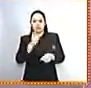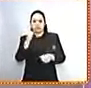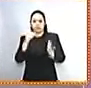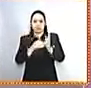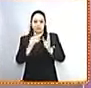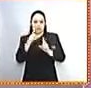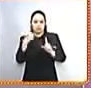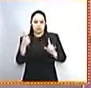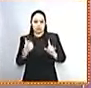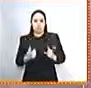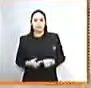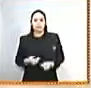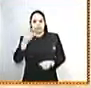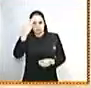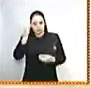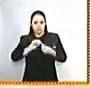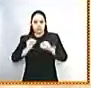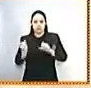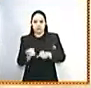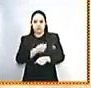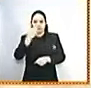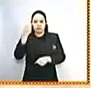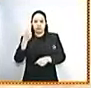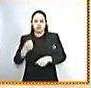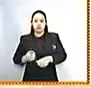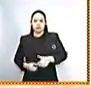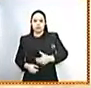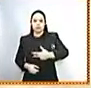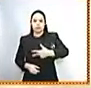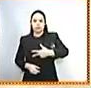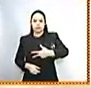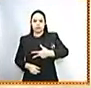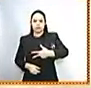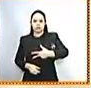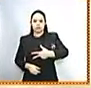tiras. Primer número seleccionado.